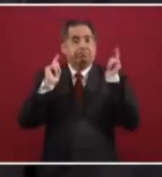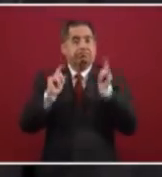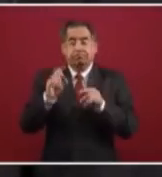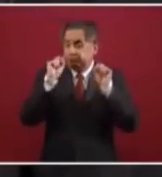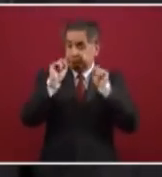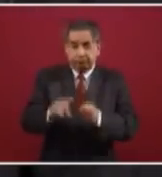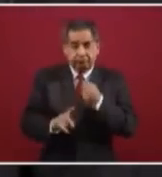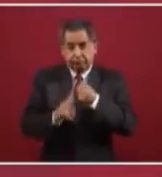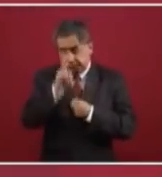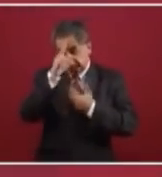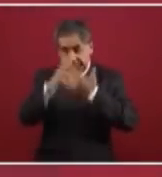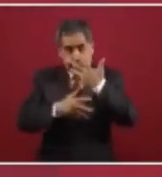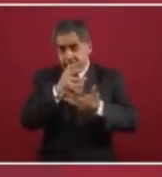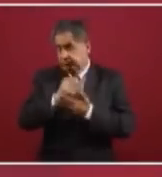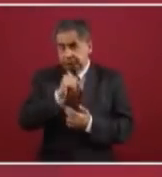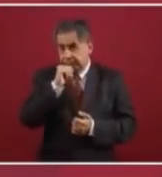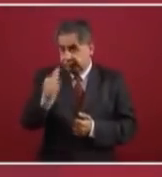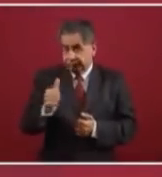violencia,